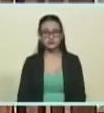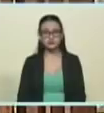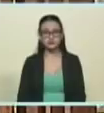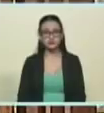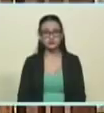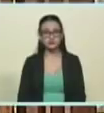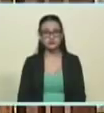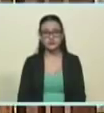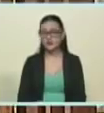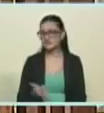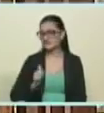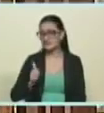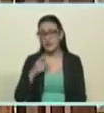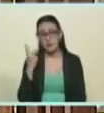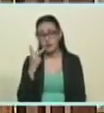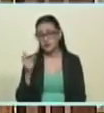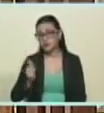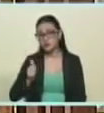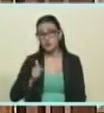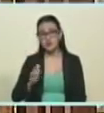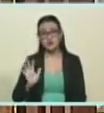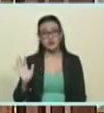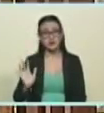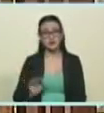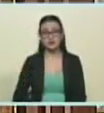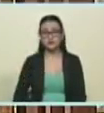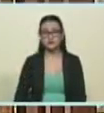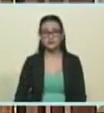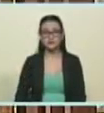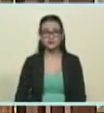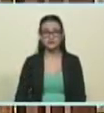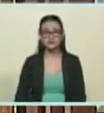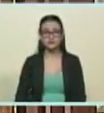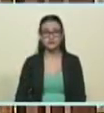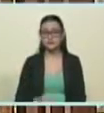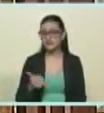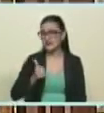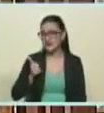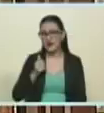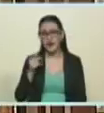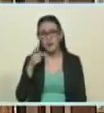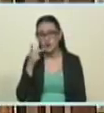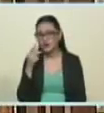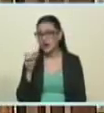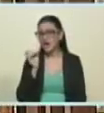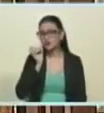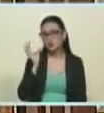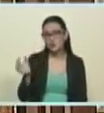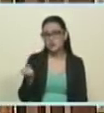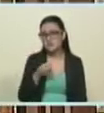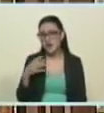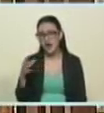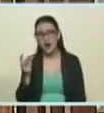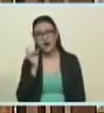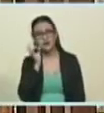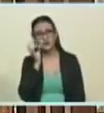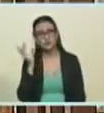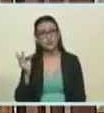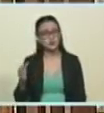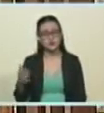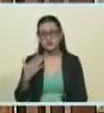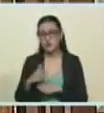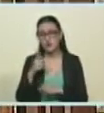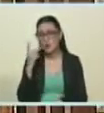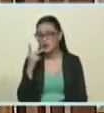Vengan de la tolda política, como dicen los periodistas siempre, de la tolda política roja, de la tolda política blanca, de la tolda política azul.